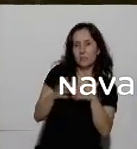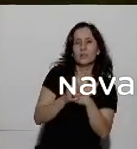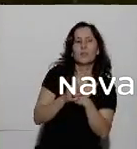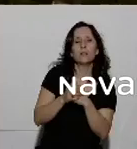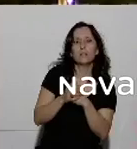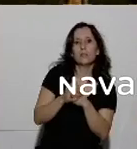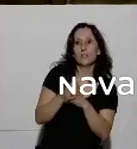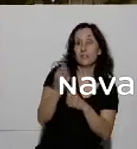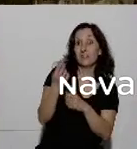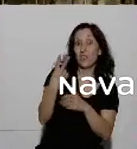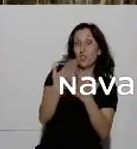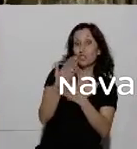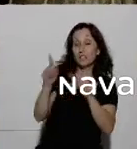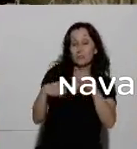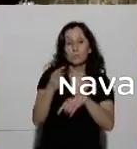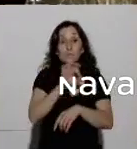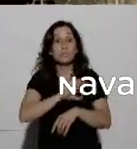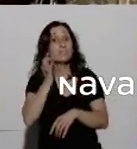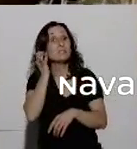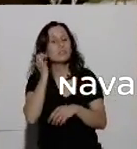los aires.